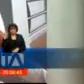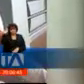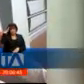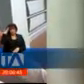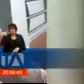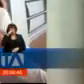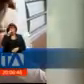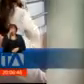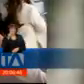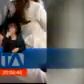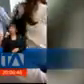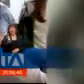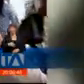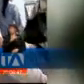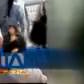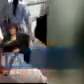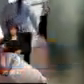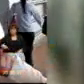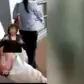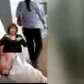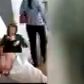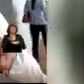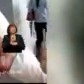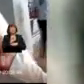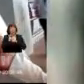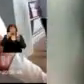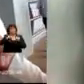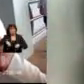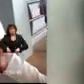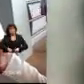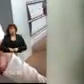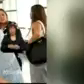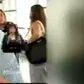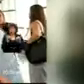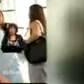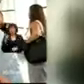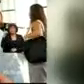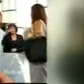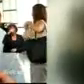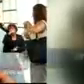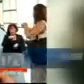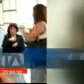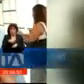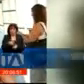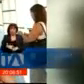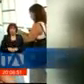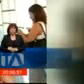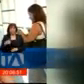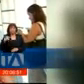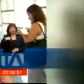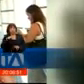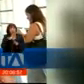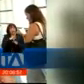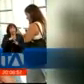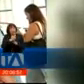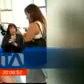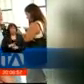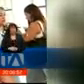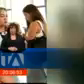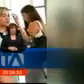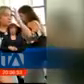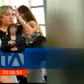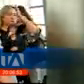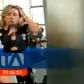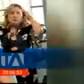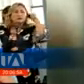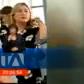mejor presidente que puede tener este país, justamente en los momentos más críticos. Yo he hablado con el abogado Nebot y le he dicho que no era